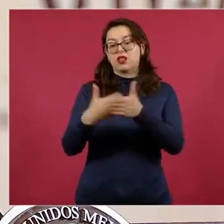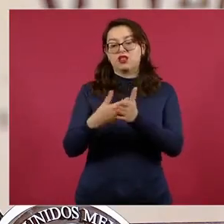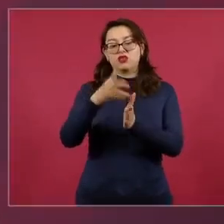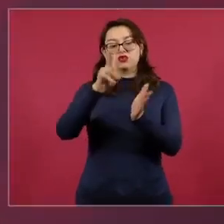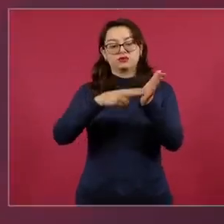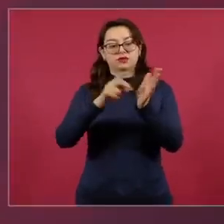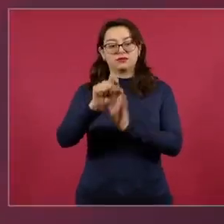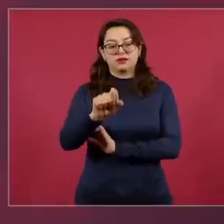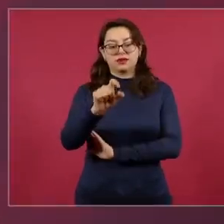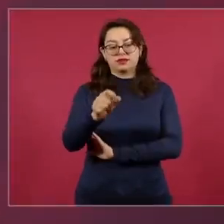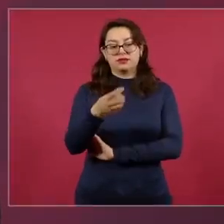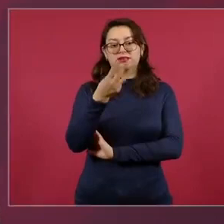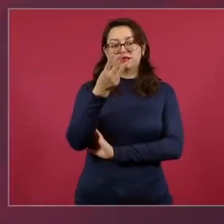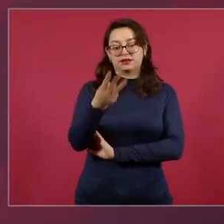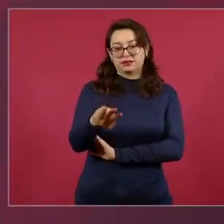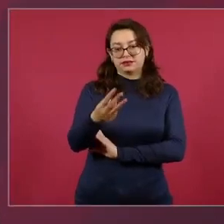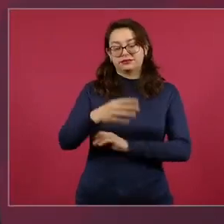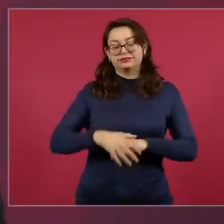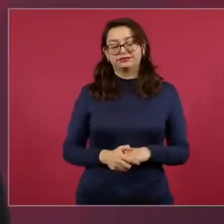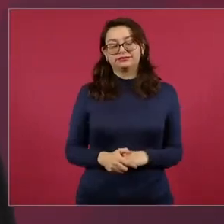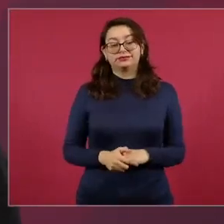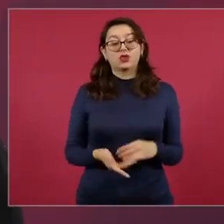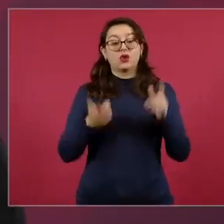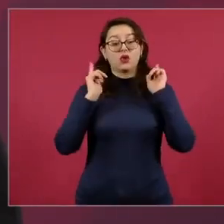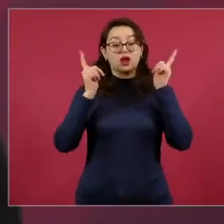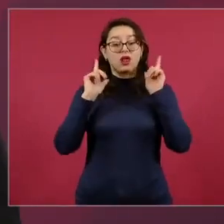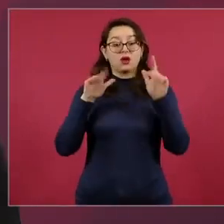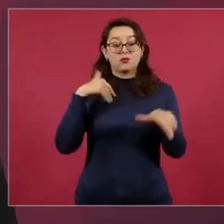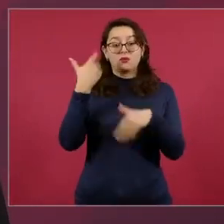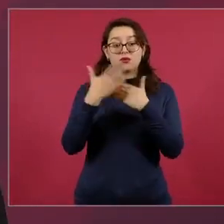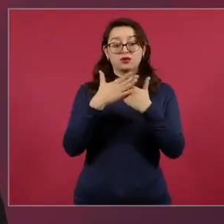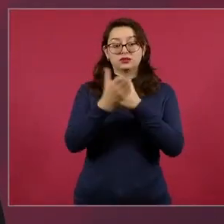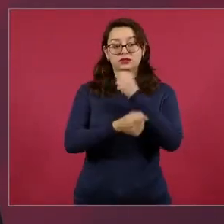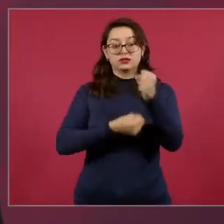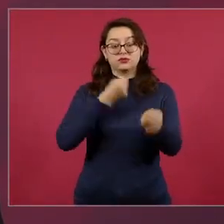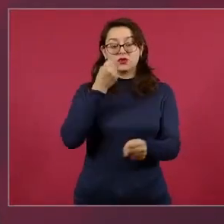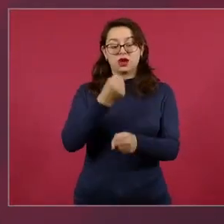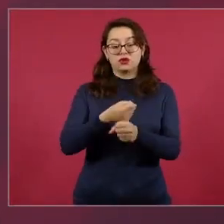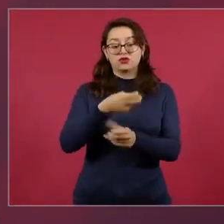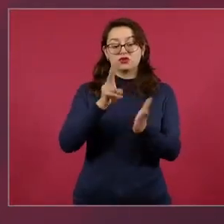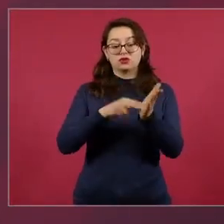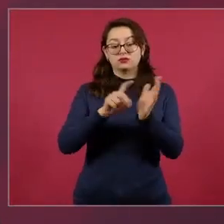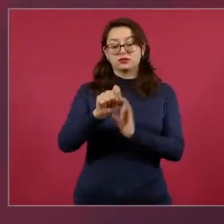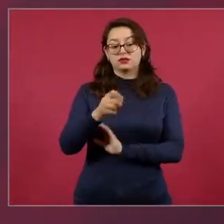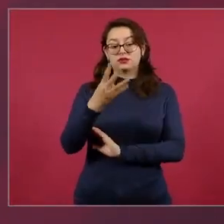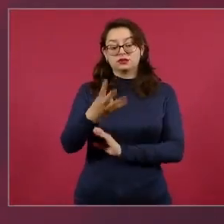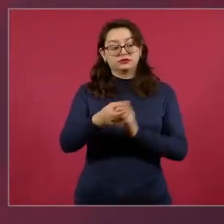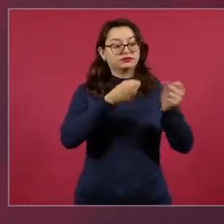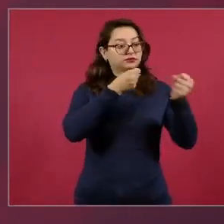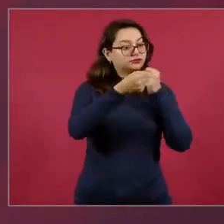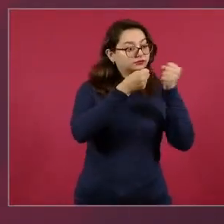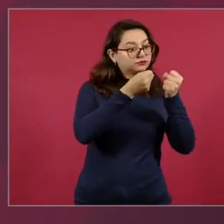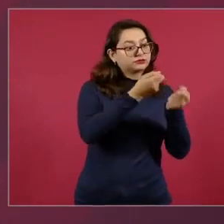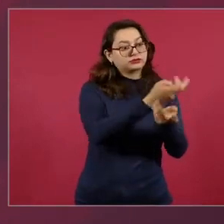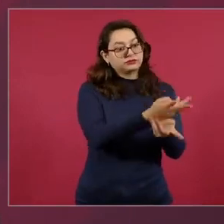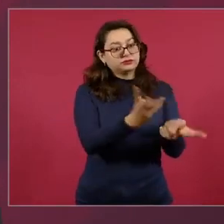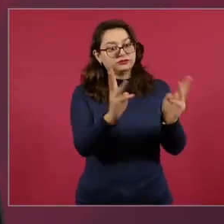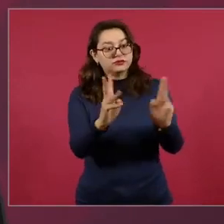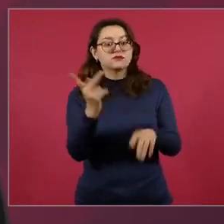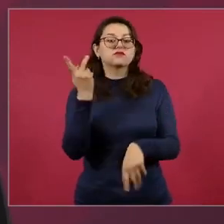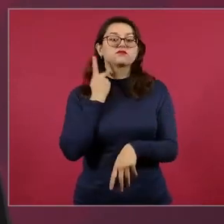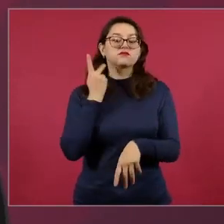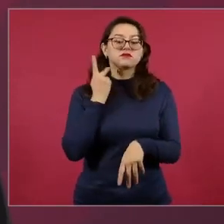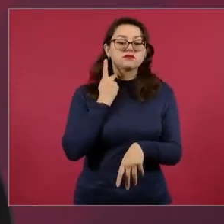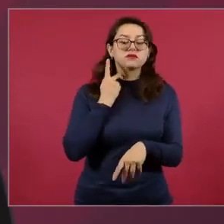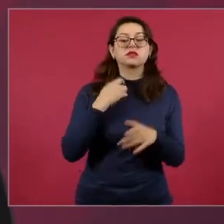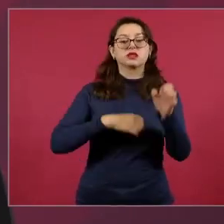y todos, medios de comunicación, usuarios de redes sociales, políticos, empresarios, nos